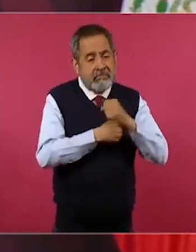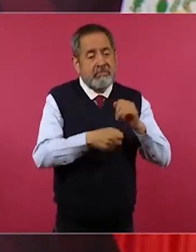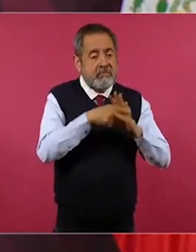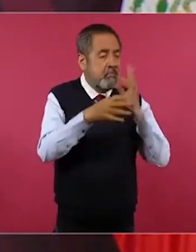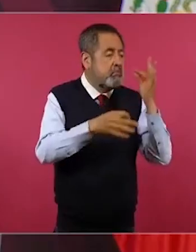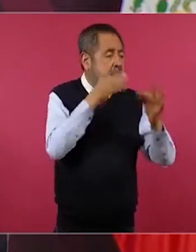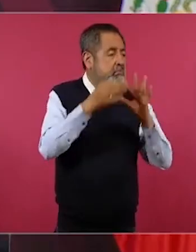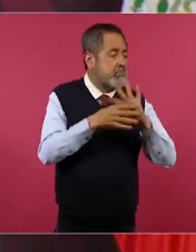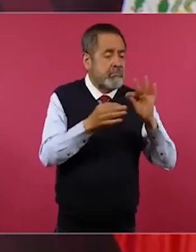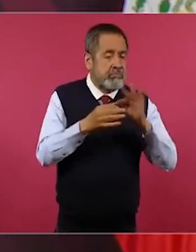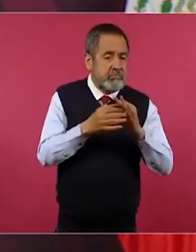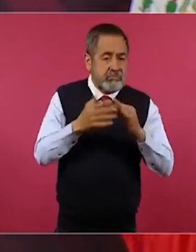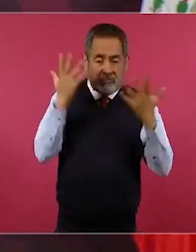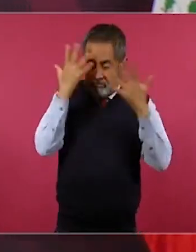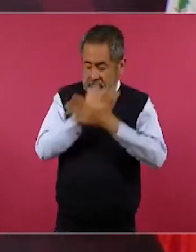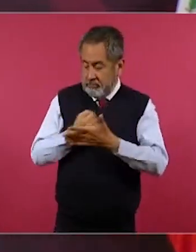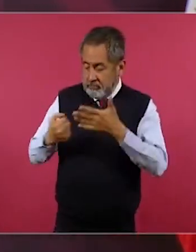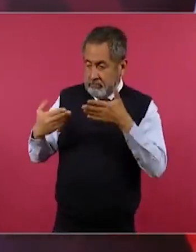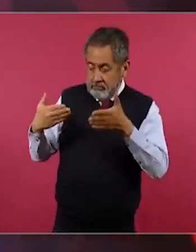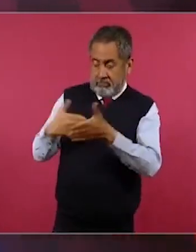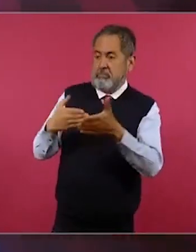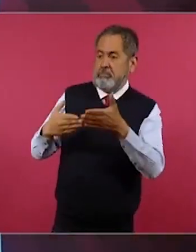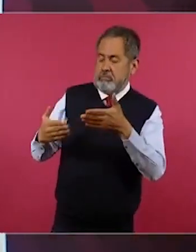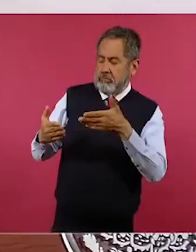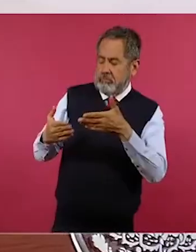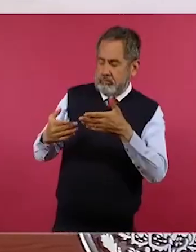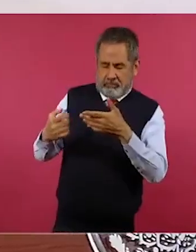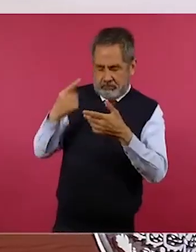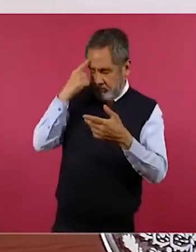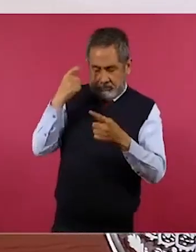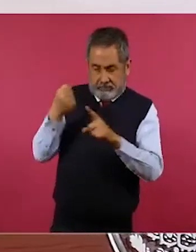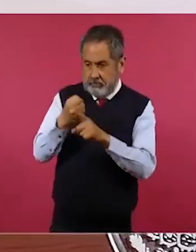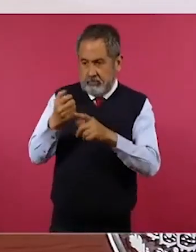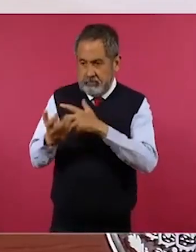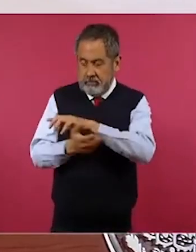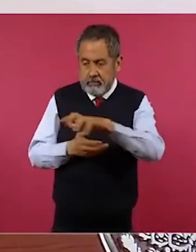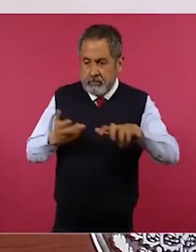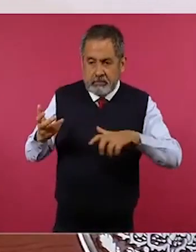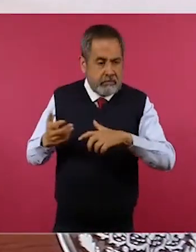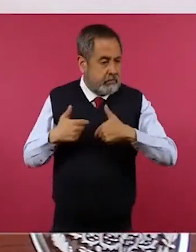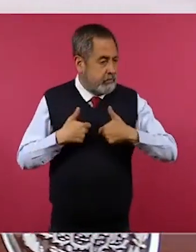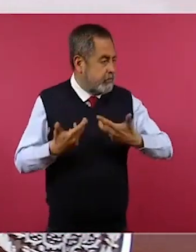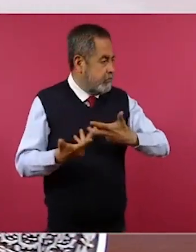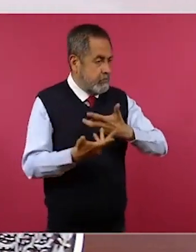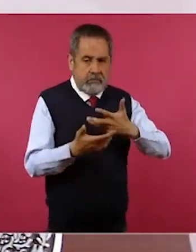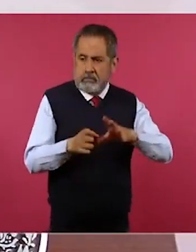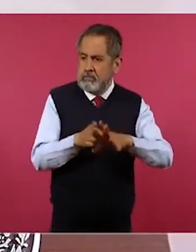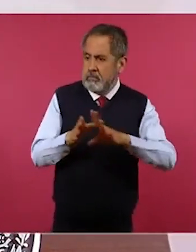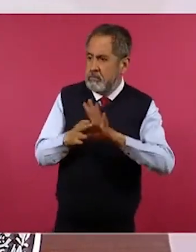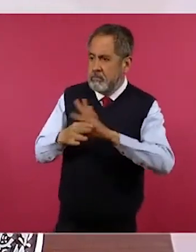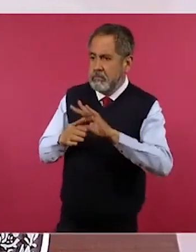y de repente hay un reacomodo y ellos no saben